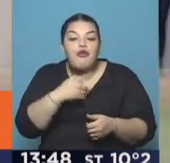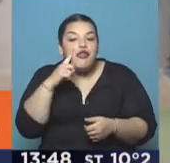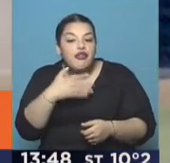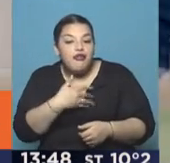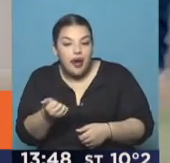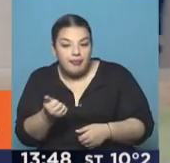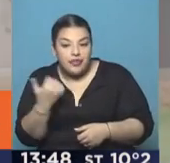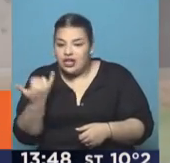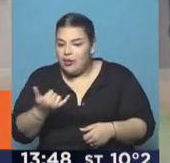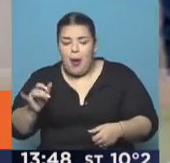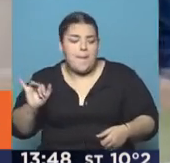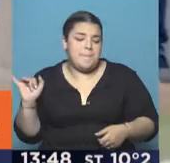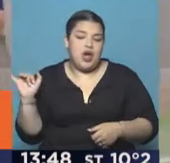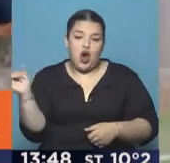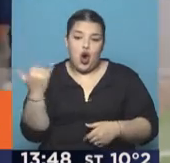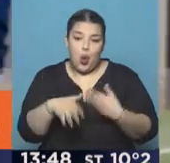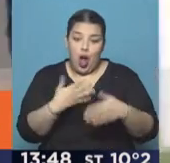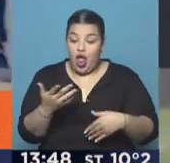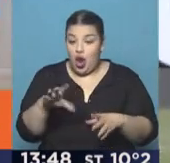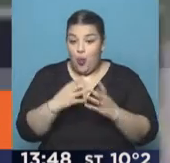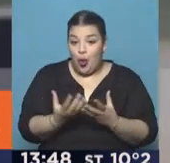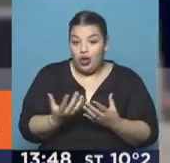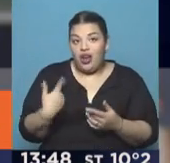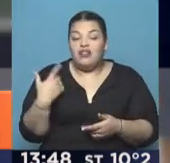tenemos al mejor jugador del mundo que está, y no está, pero está.